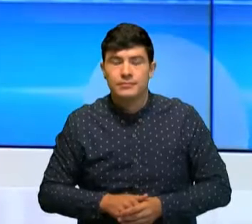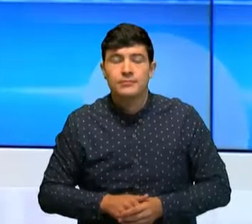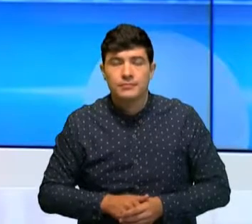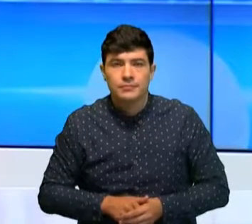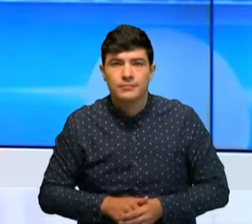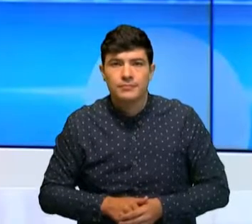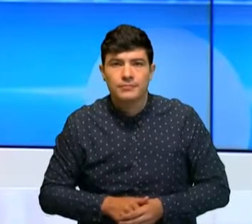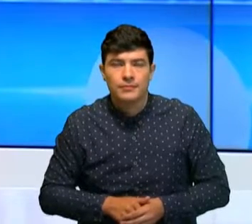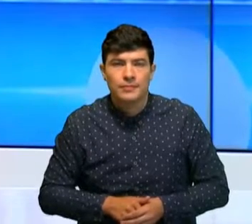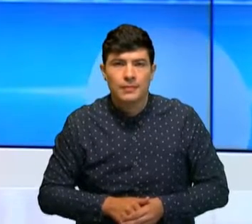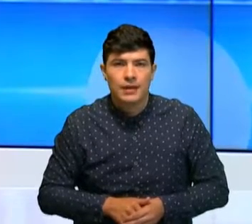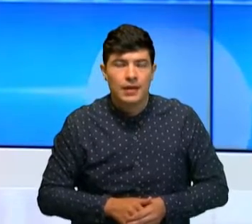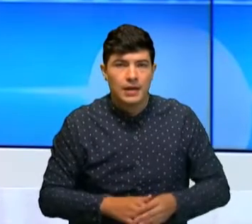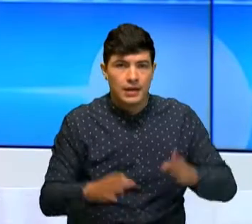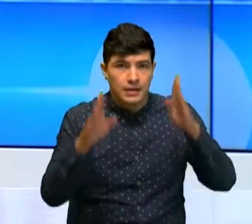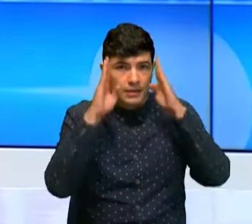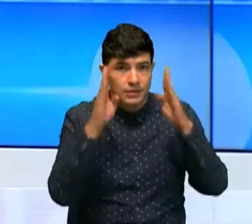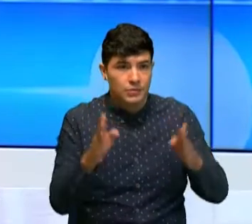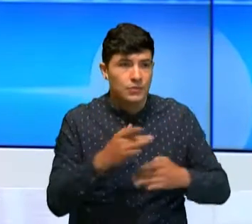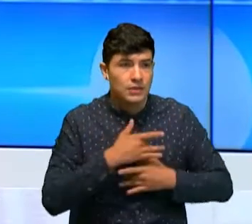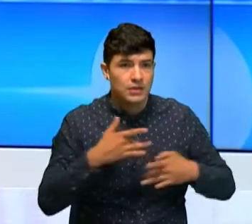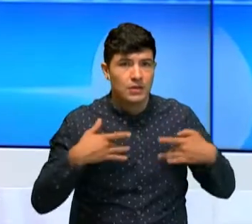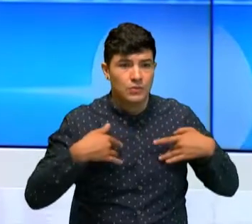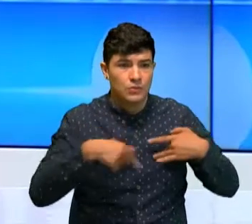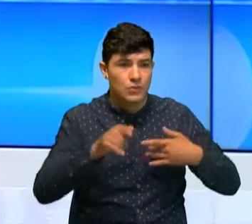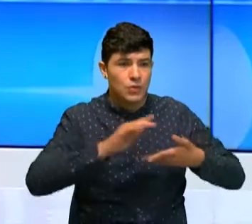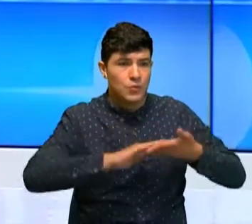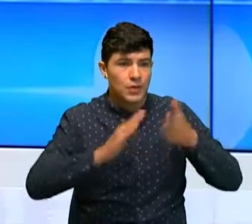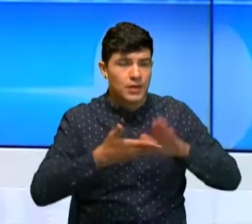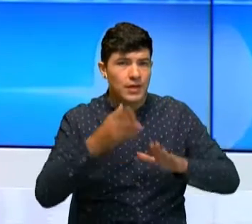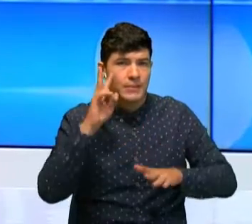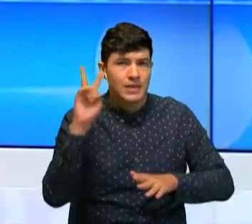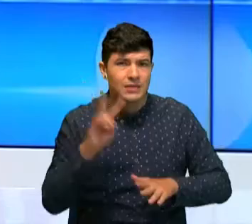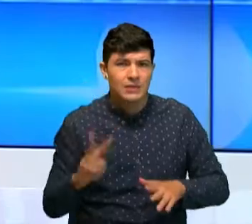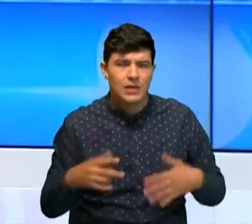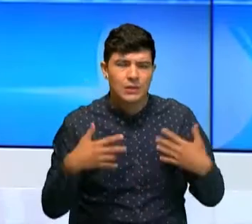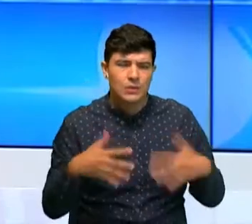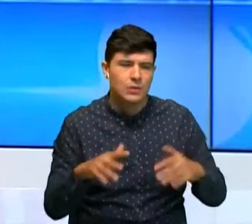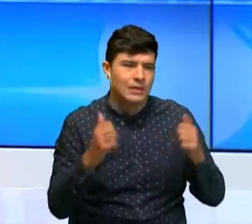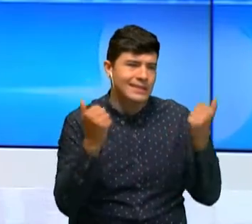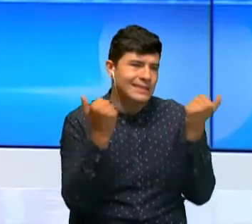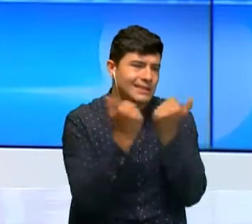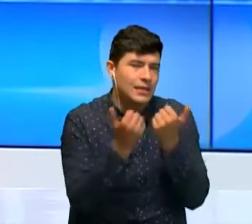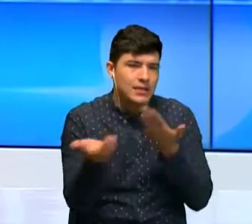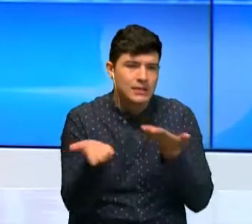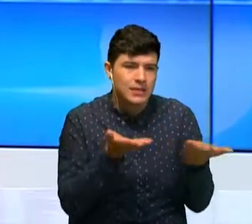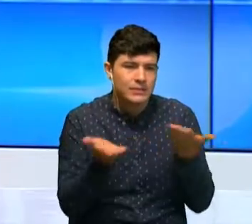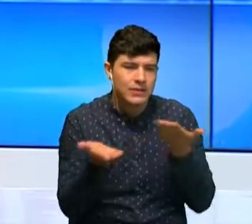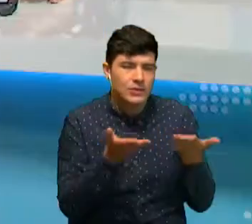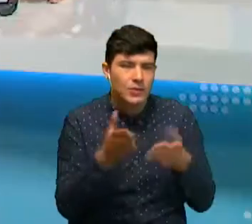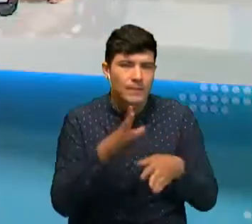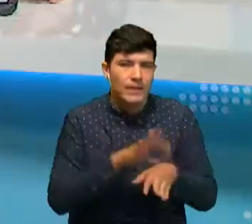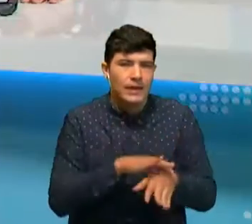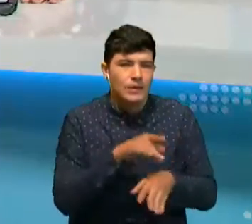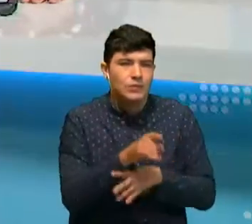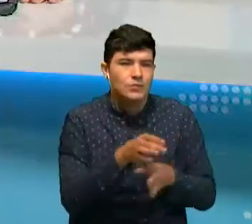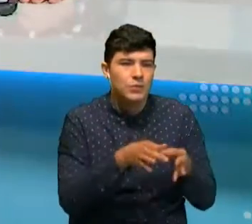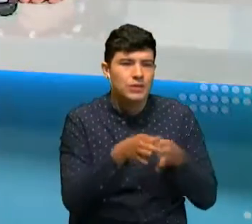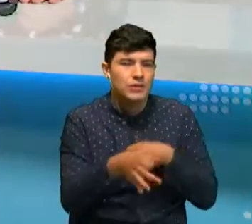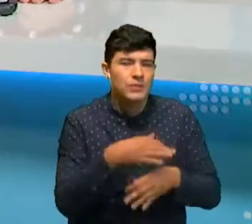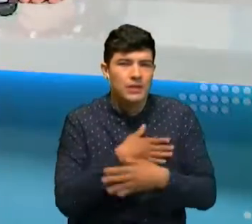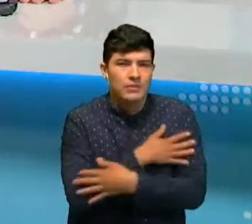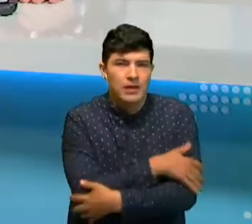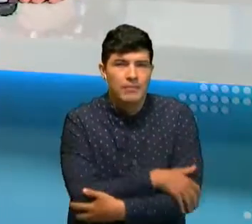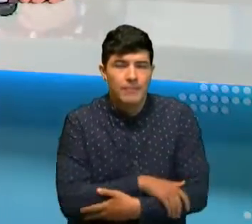De otro lado, la atención en salud de la población venezolana tiene colapsado el servicio médico en Pamplona. La atención de